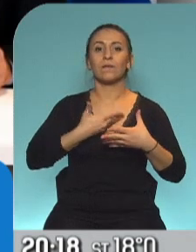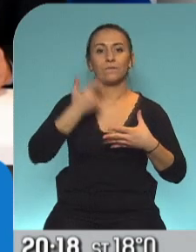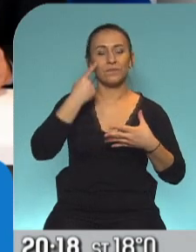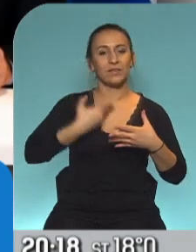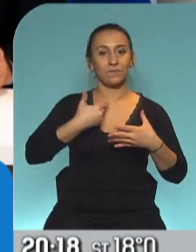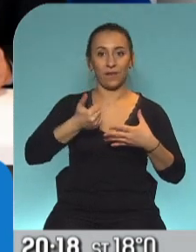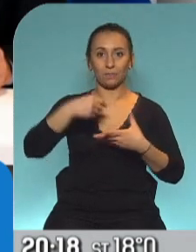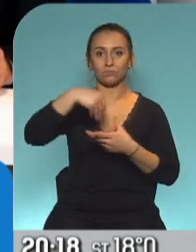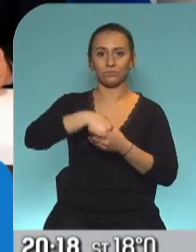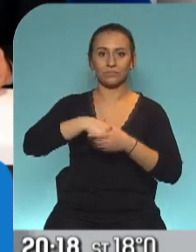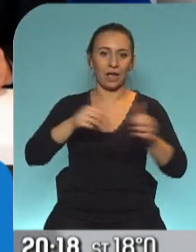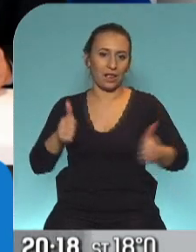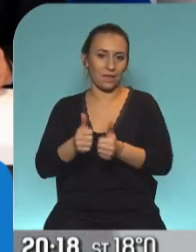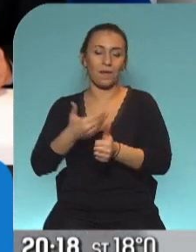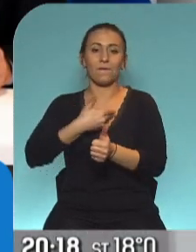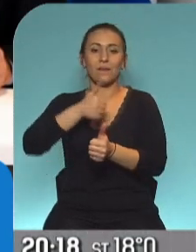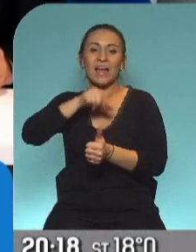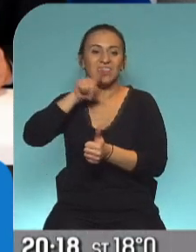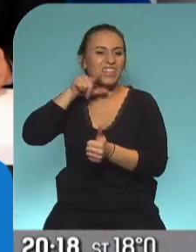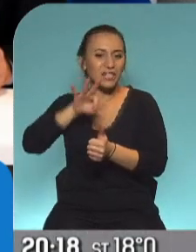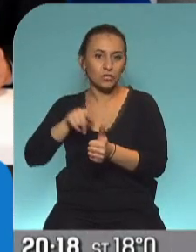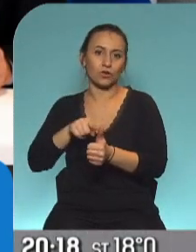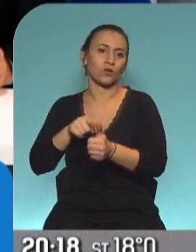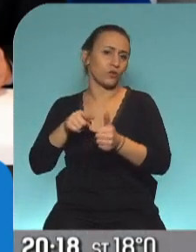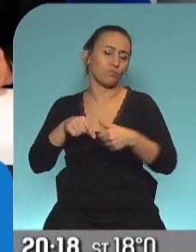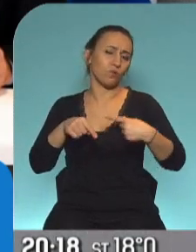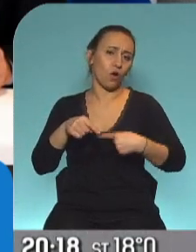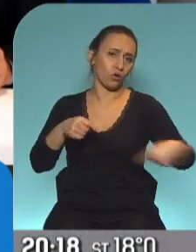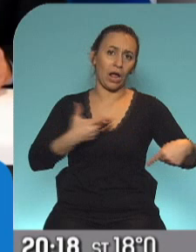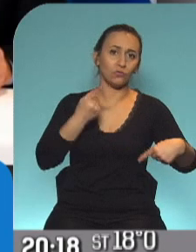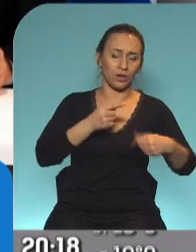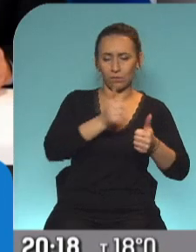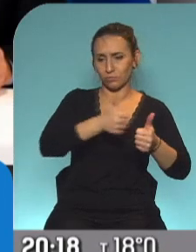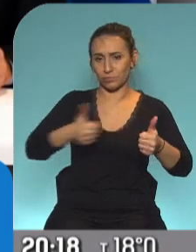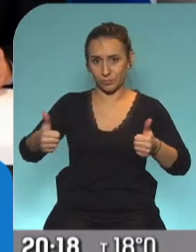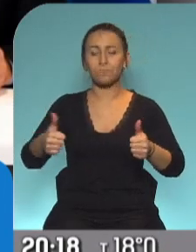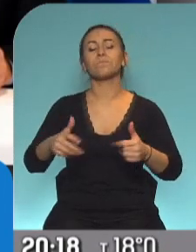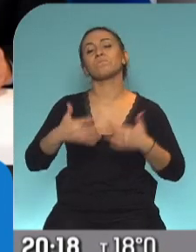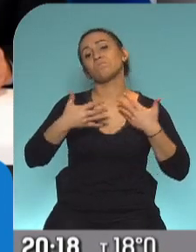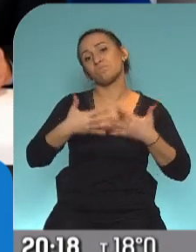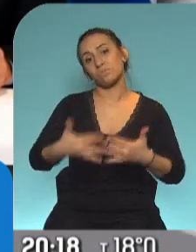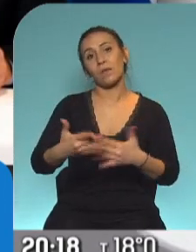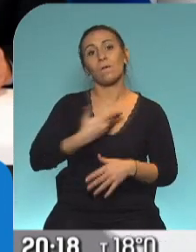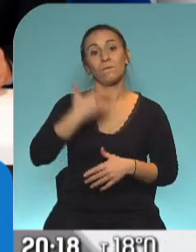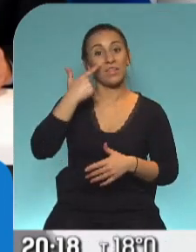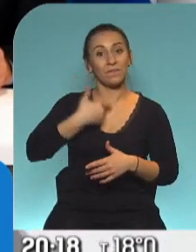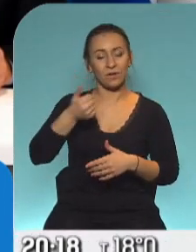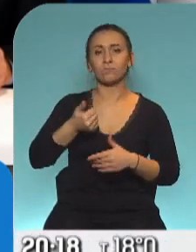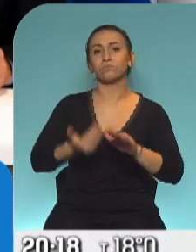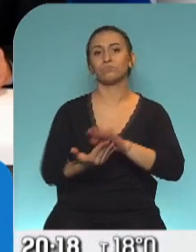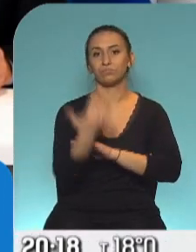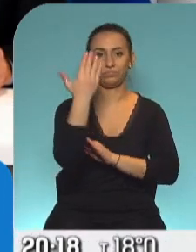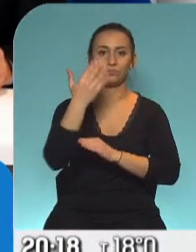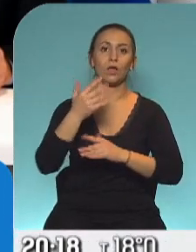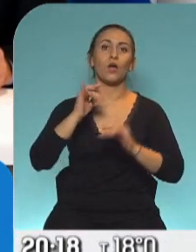de Gianni Infantino y otras autoridades de la FIFA. La FIFA sacó después un comunicado que, en el que destacan, esto fue